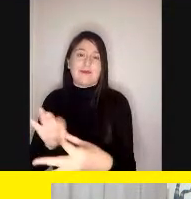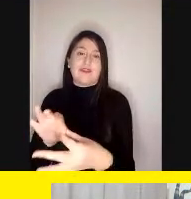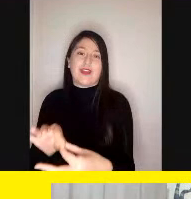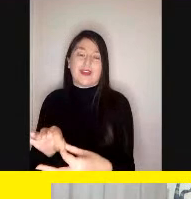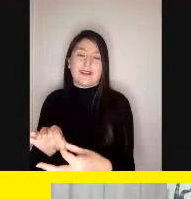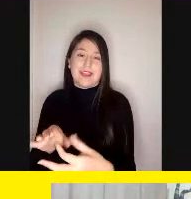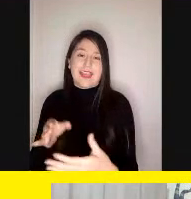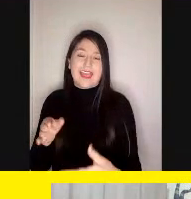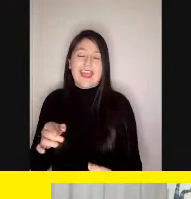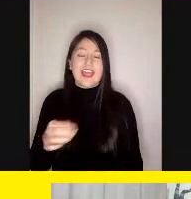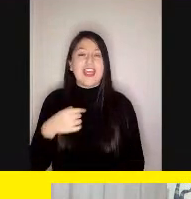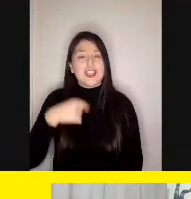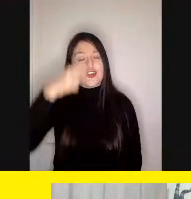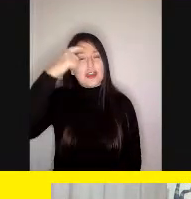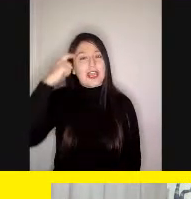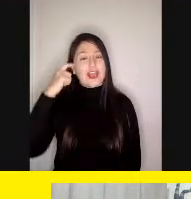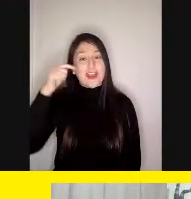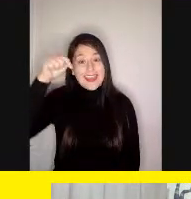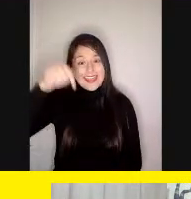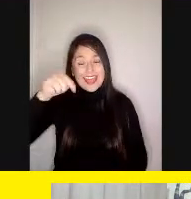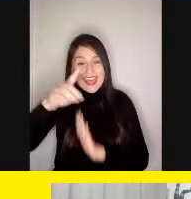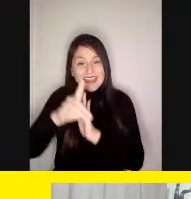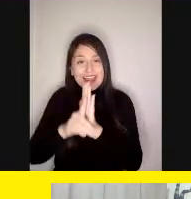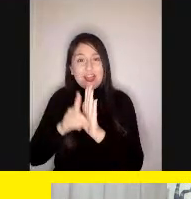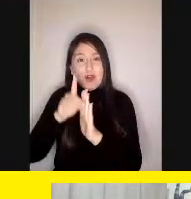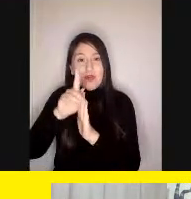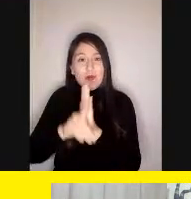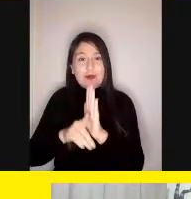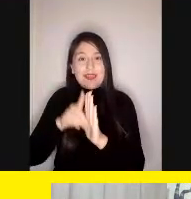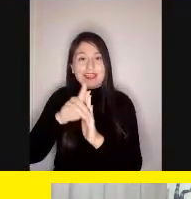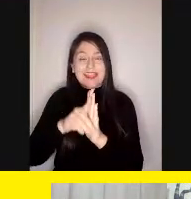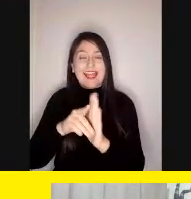este documental y de esta maravillosa